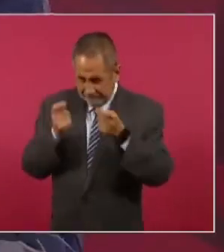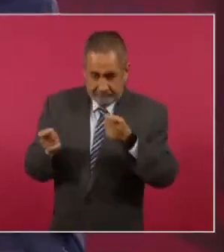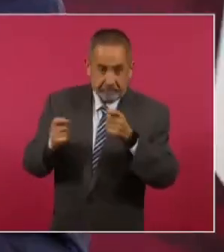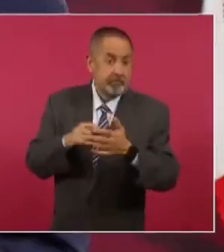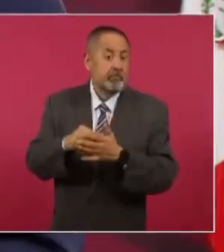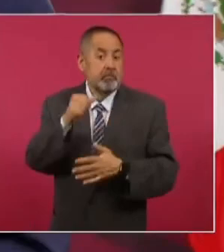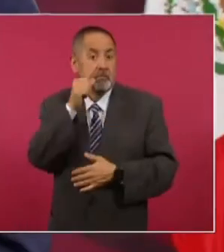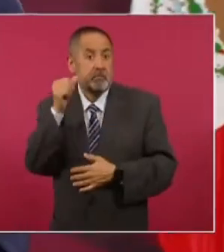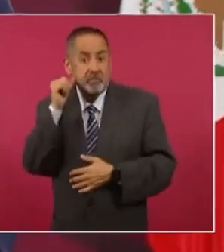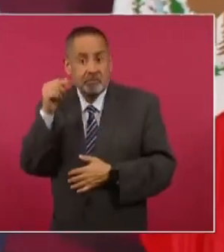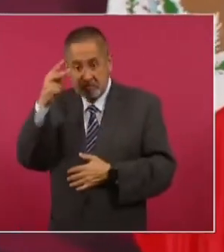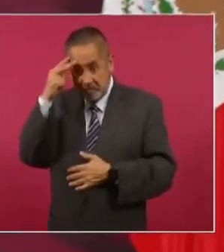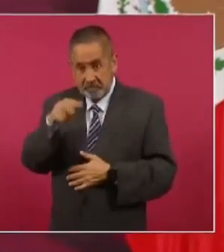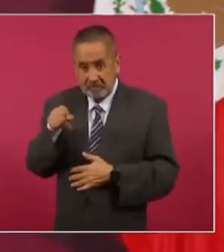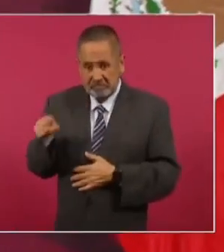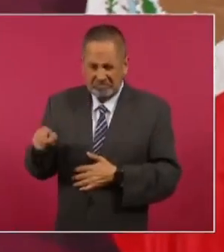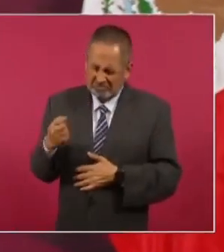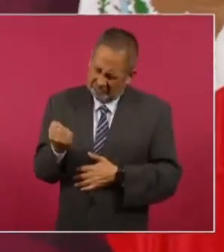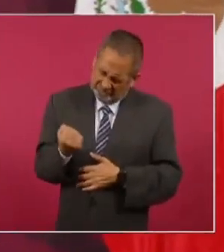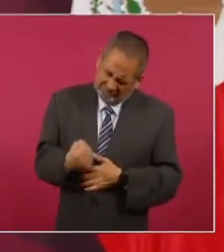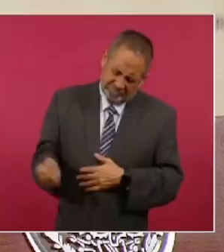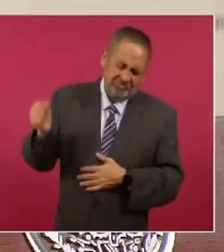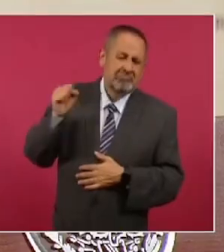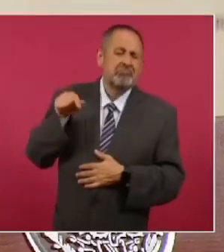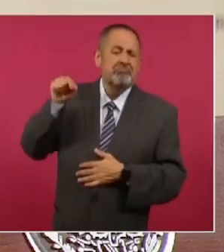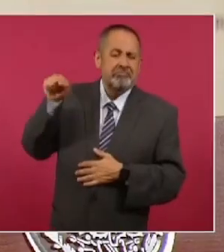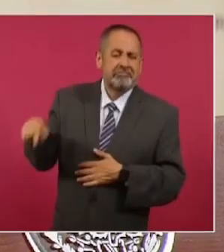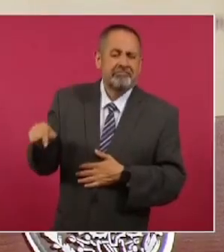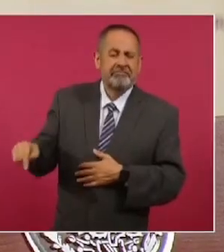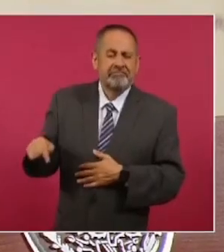ayer de México con aplomo